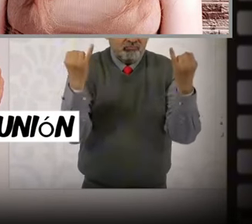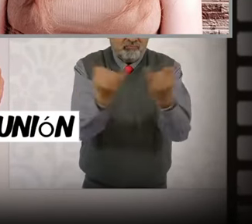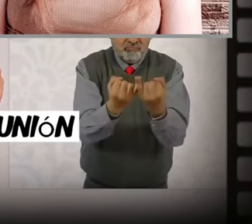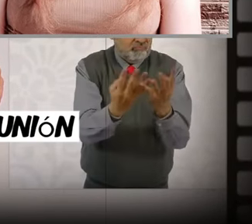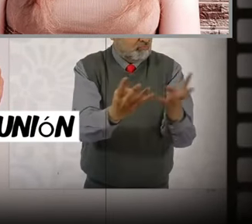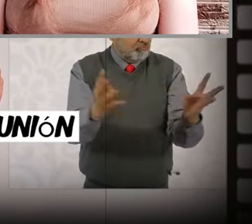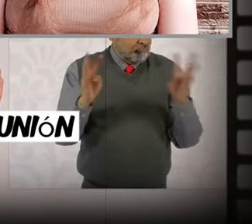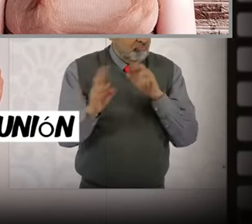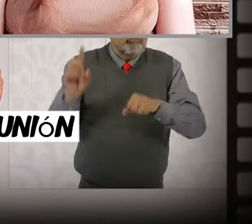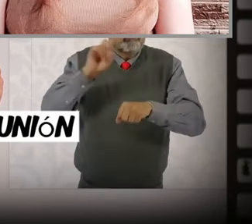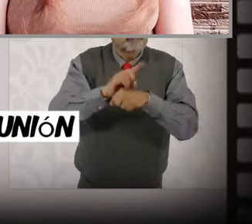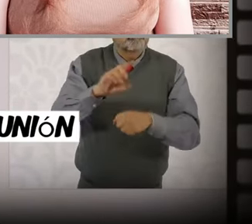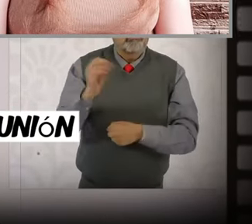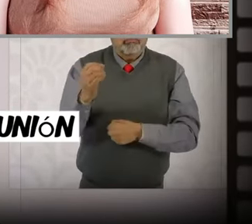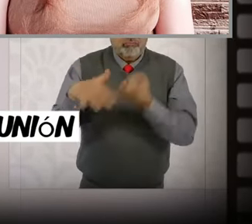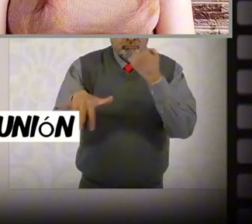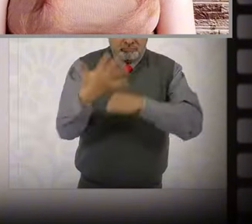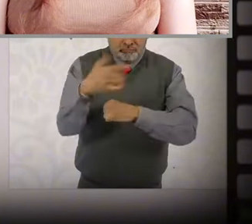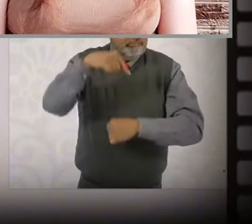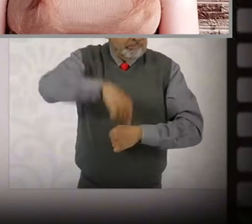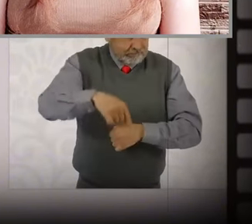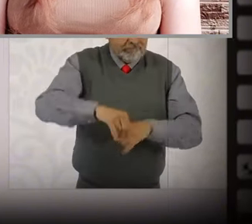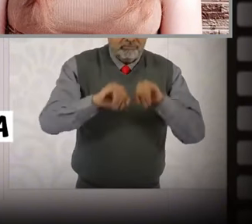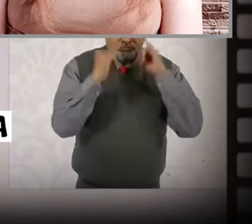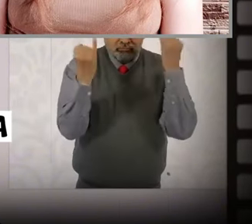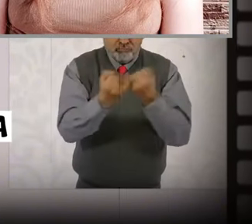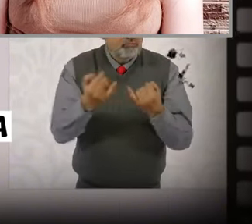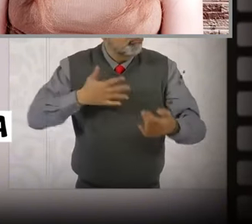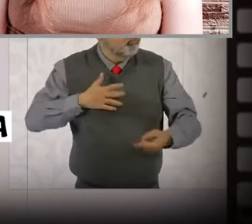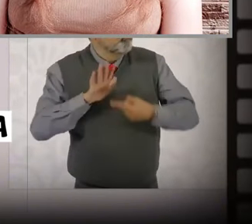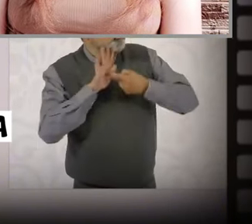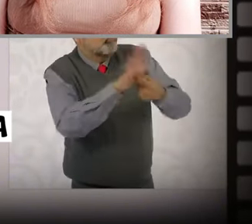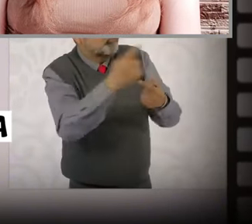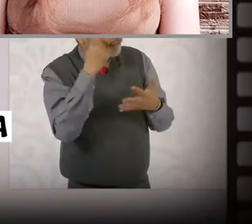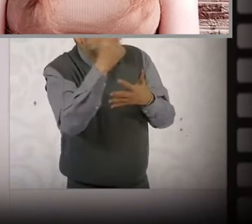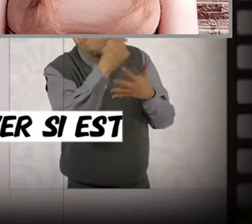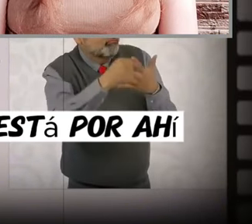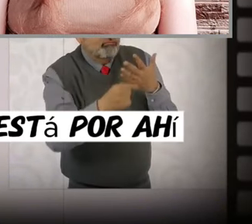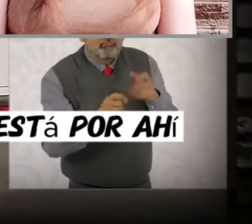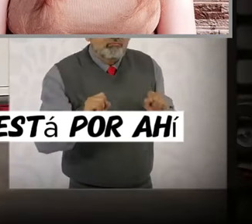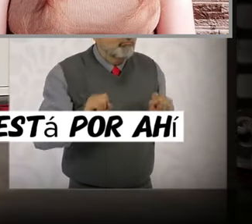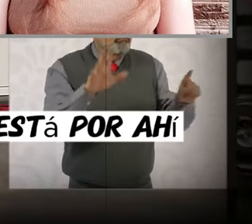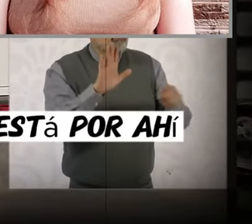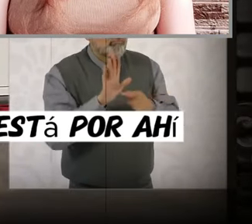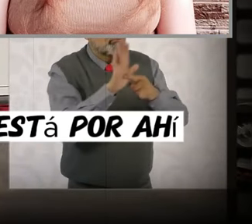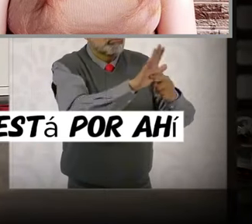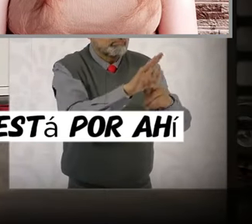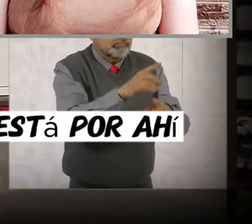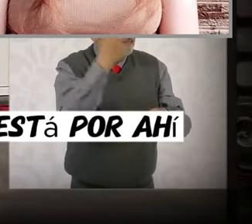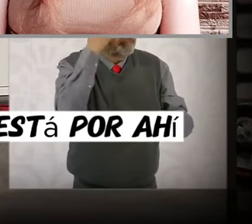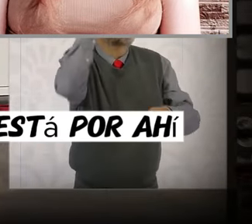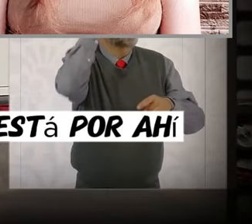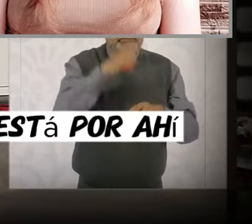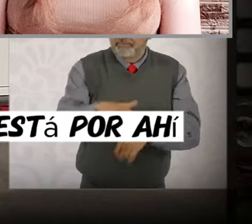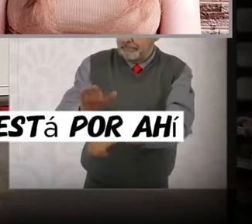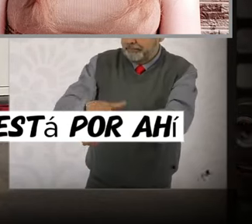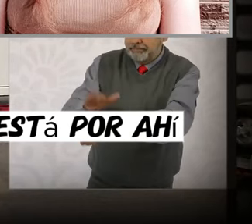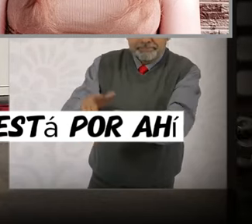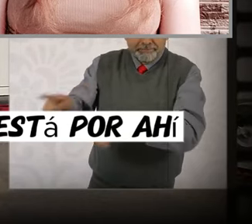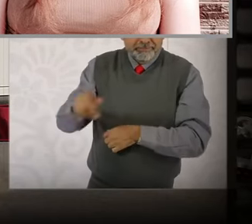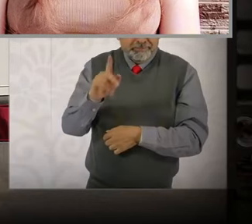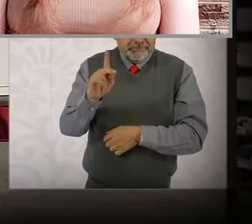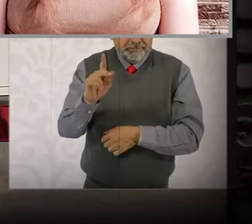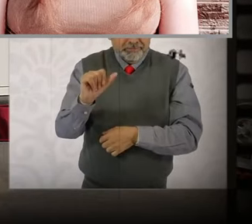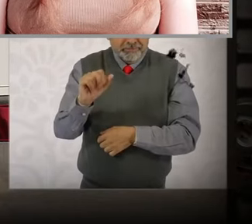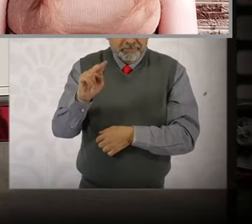de octubre que tuvimos esta reunión. Inclusive presenté una gráfica, por eso ahora le dije a Paulina a ver si está por